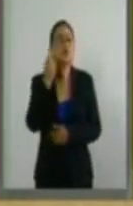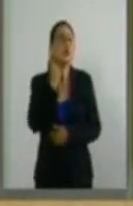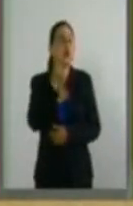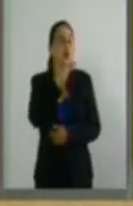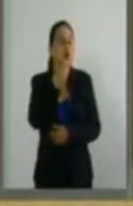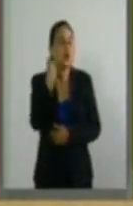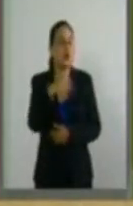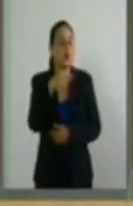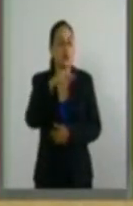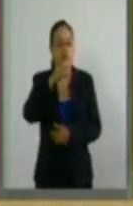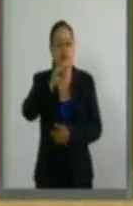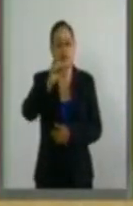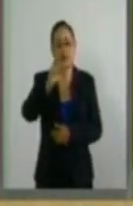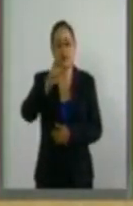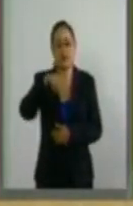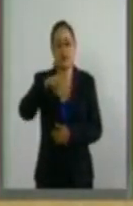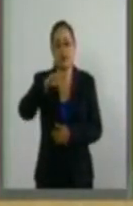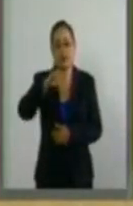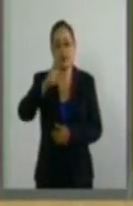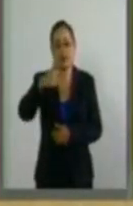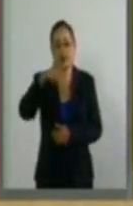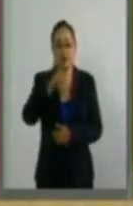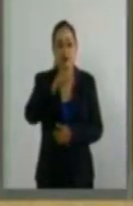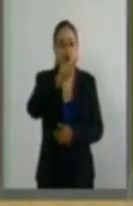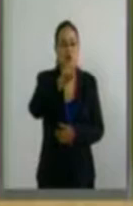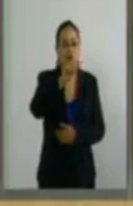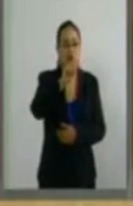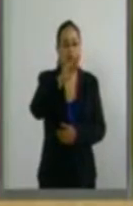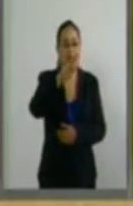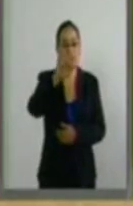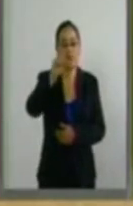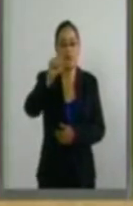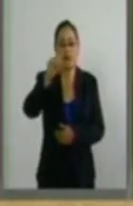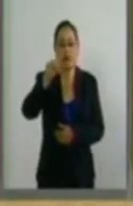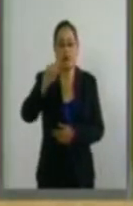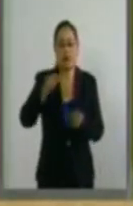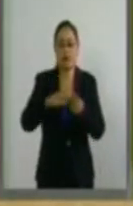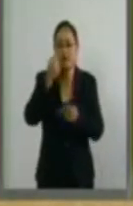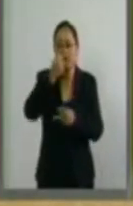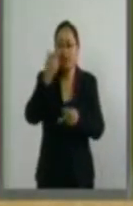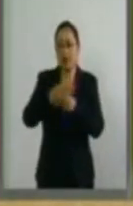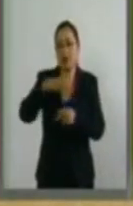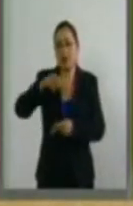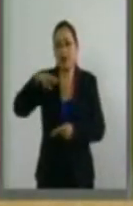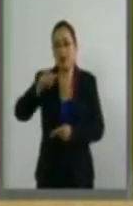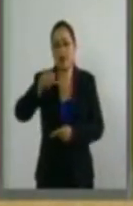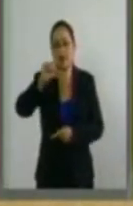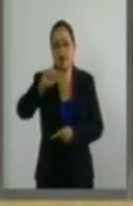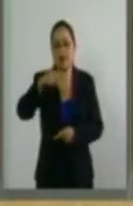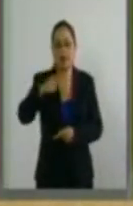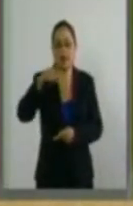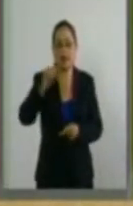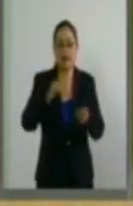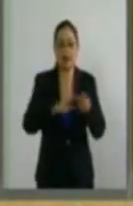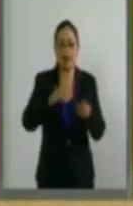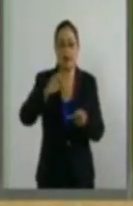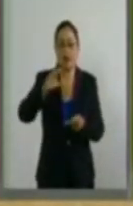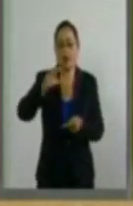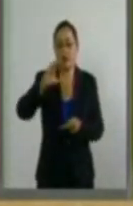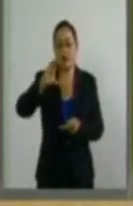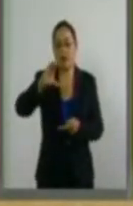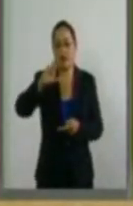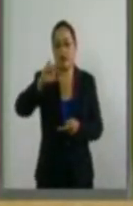Santiago Taboada Cortina, y las secretarias, diputada María Angélica Mondragón y Cristina